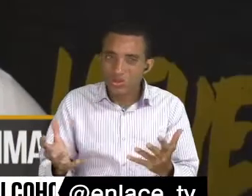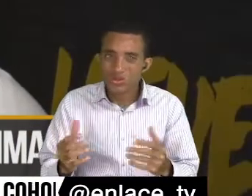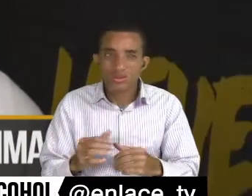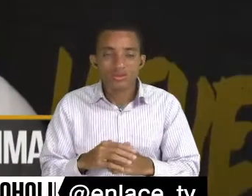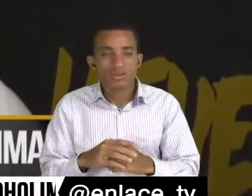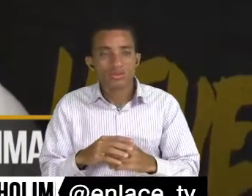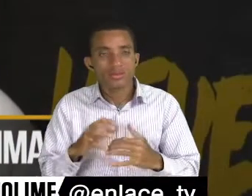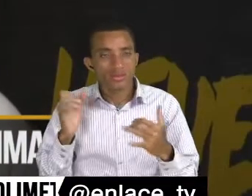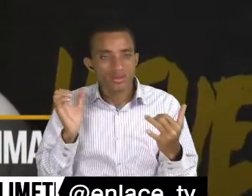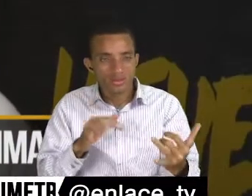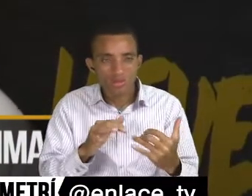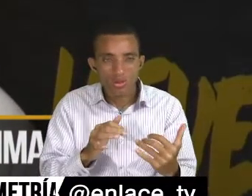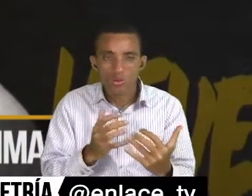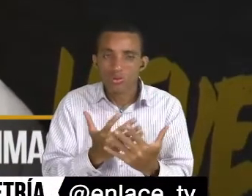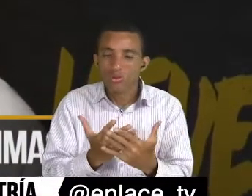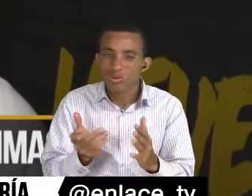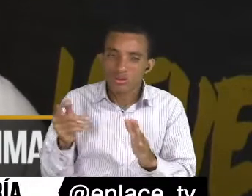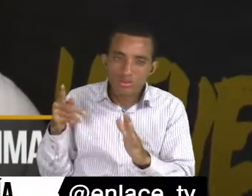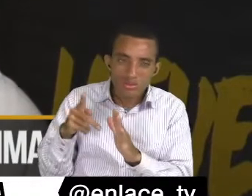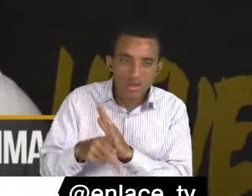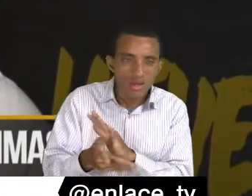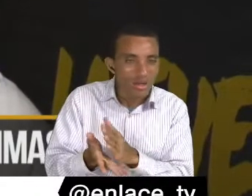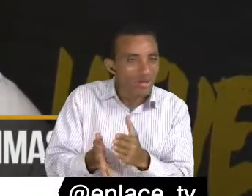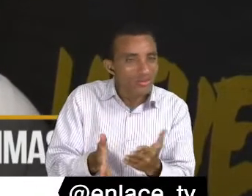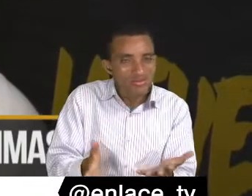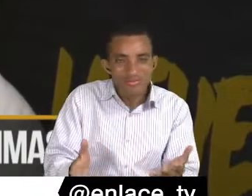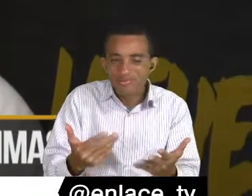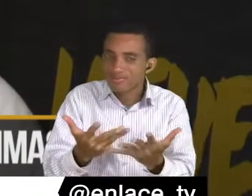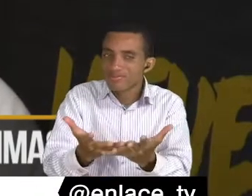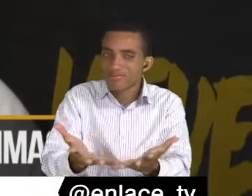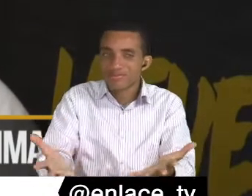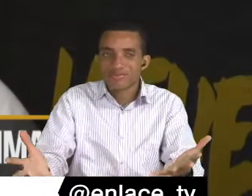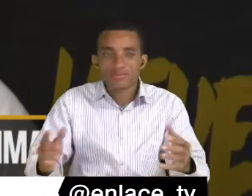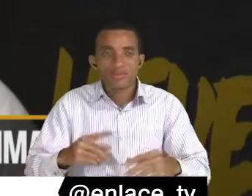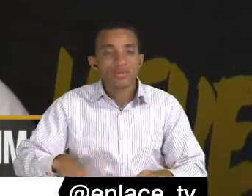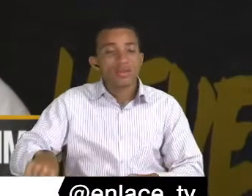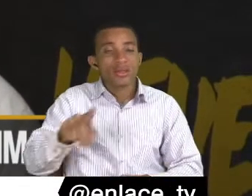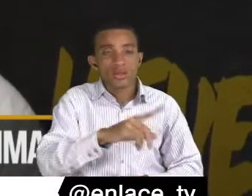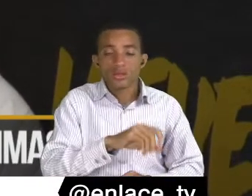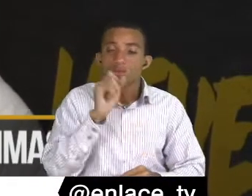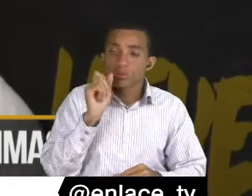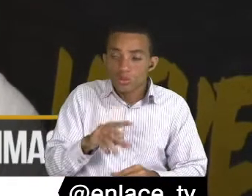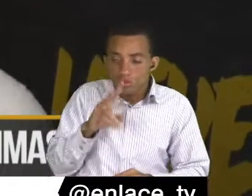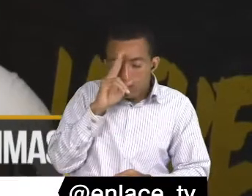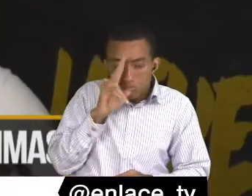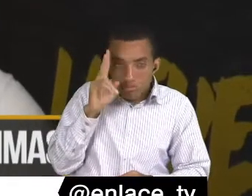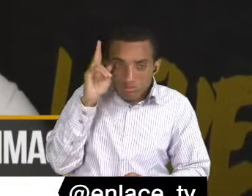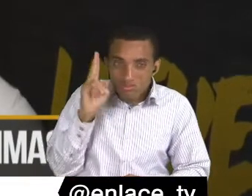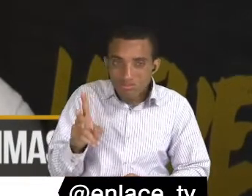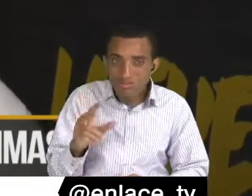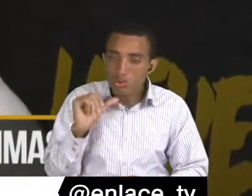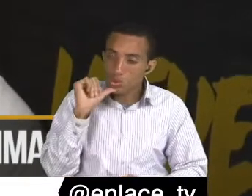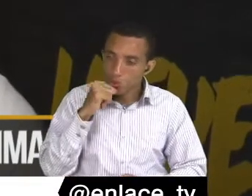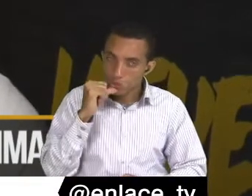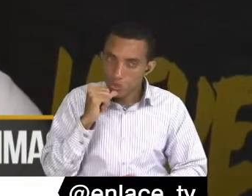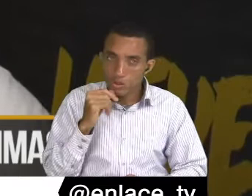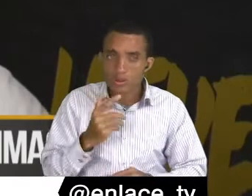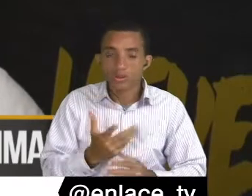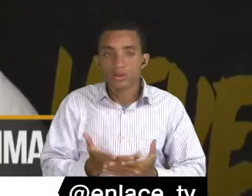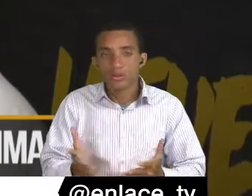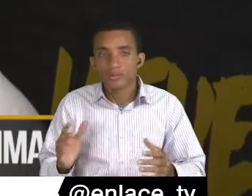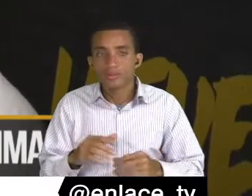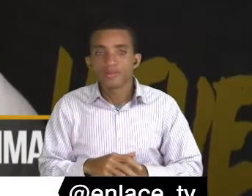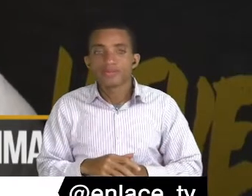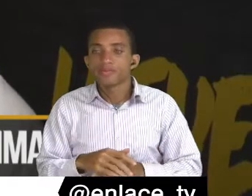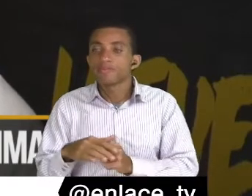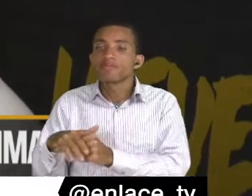nuevamente se abren un escenario para que se les reconozca también a las víctimas por enfoque y por sectores. Lo que